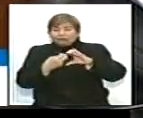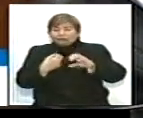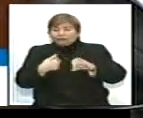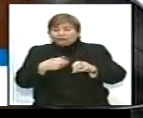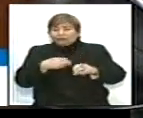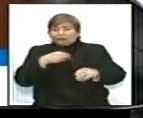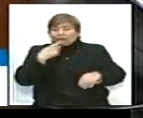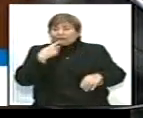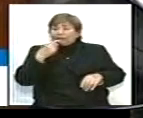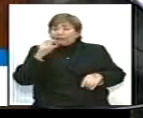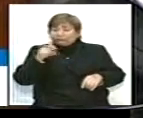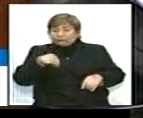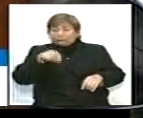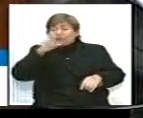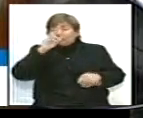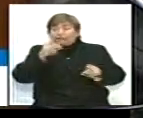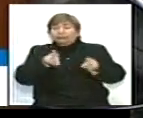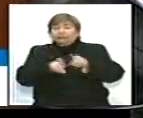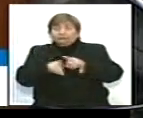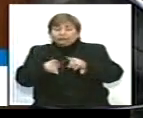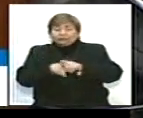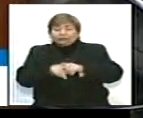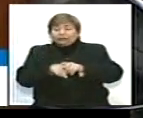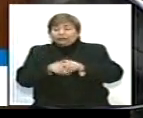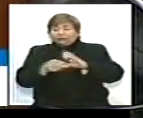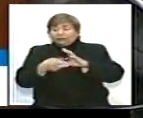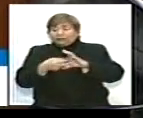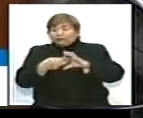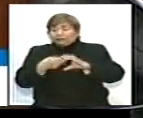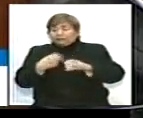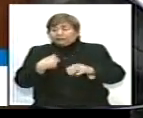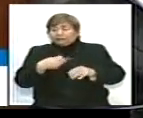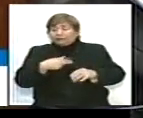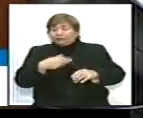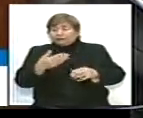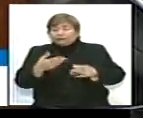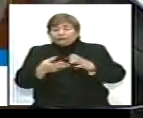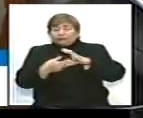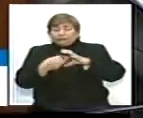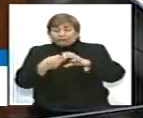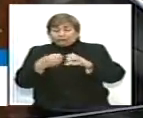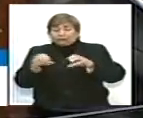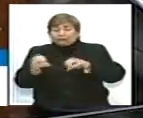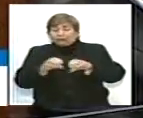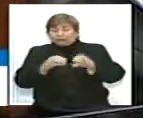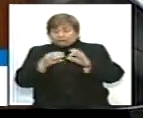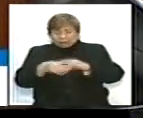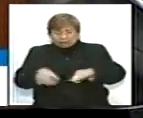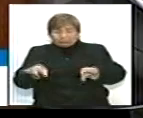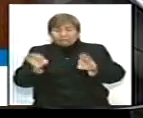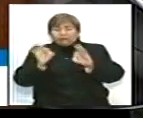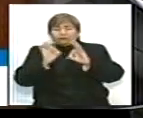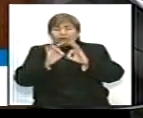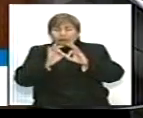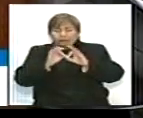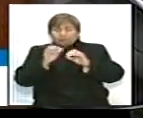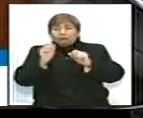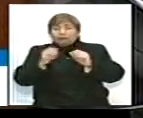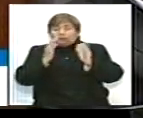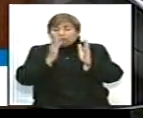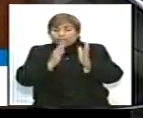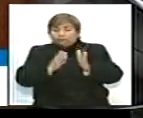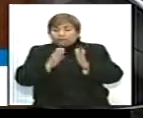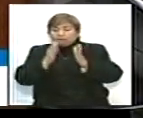hemos dicho que el Perú también tiene minería. Nosotros hemos dicho que la minería es una actividad importante y que debería que hacerse con